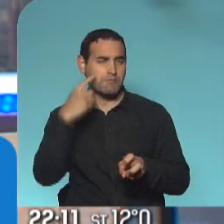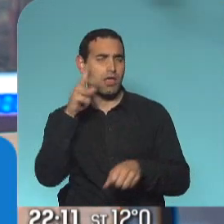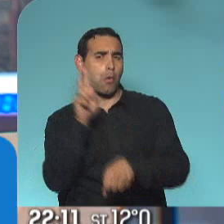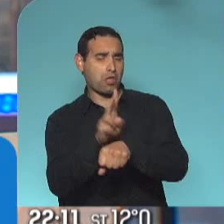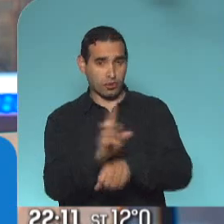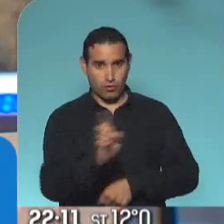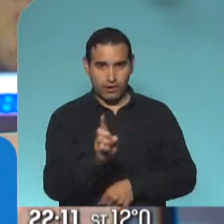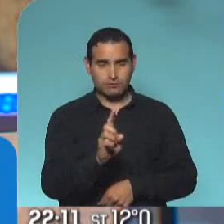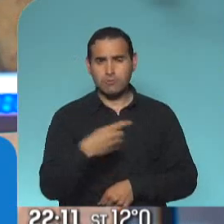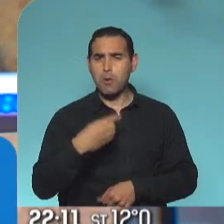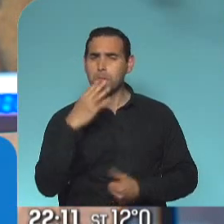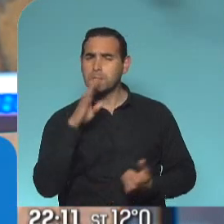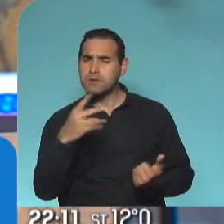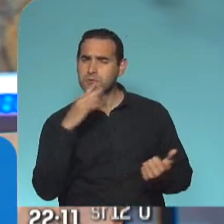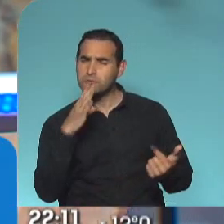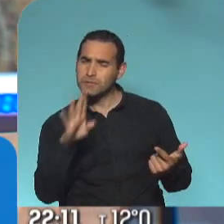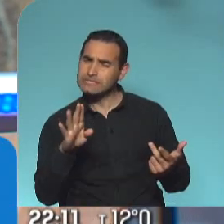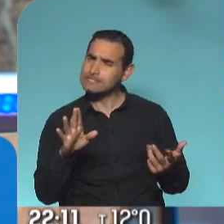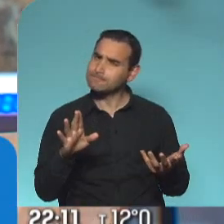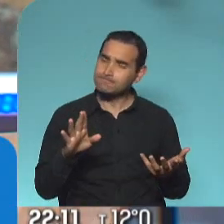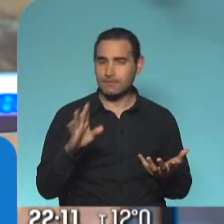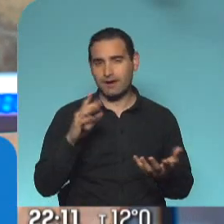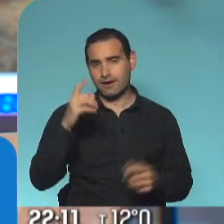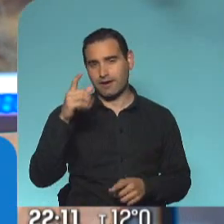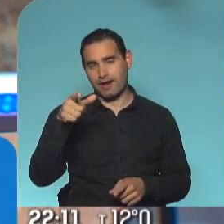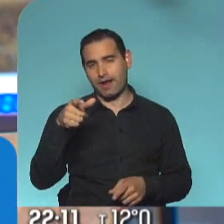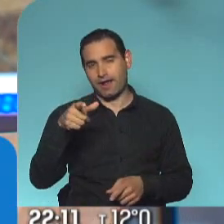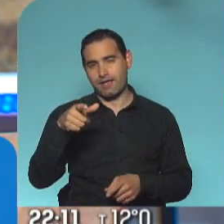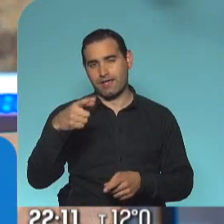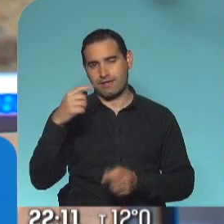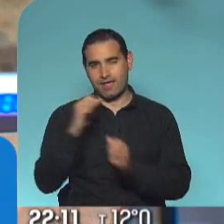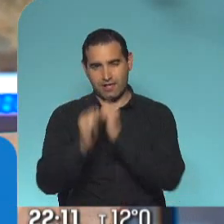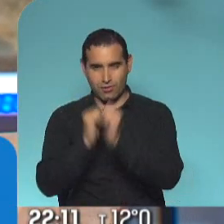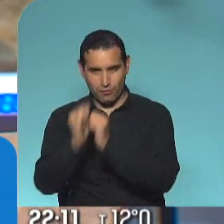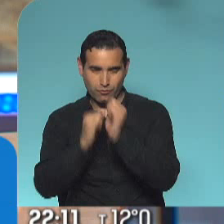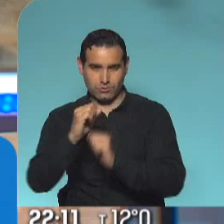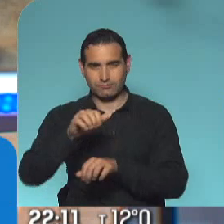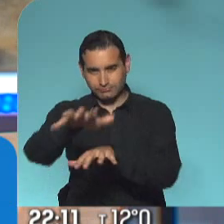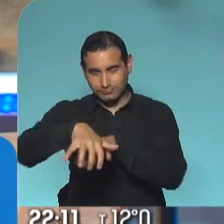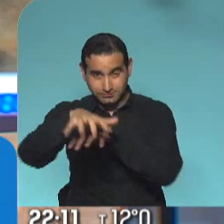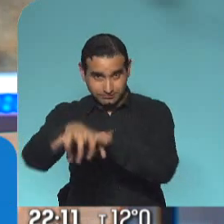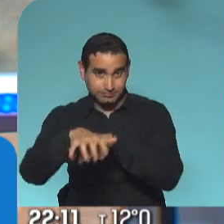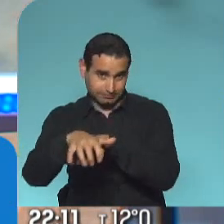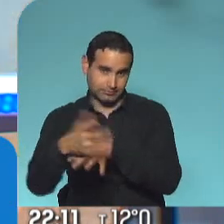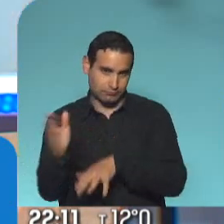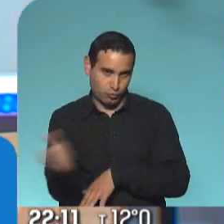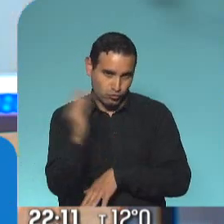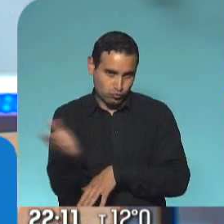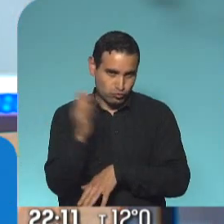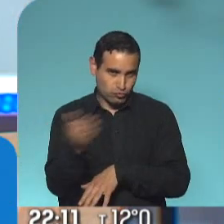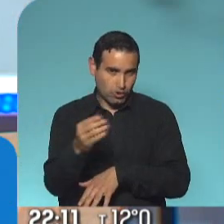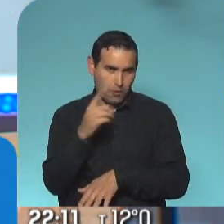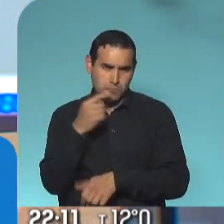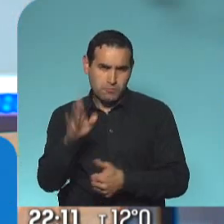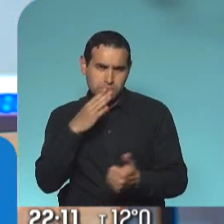les hizo promesas, sobre todo a la industria forestal, a la industria agropecuaria, a la producción agropecuaria y